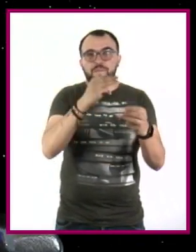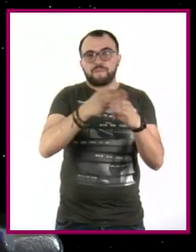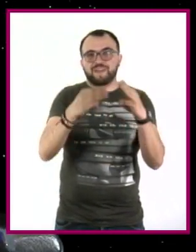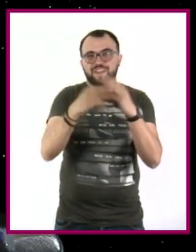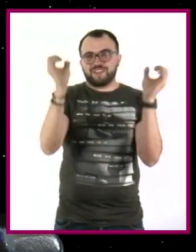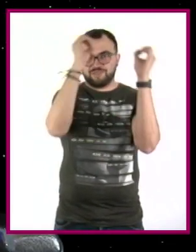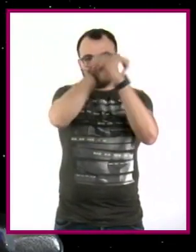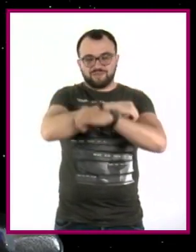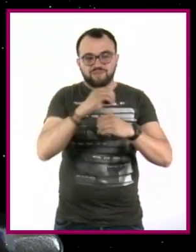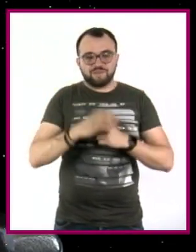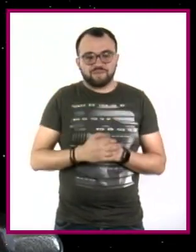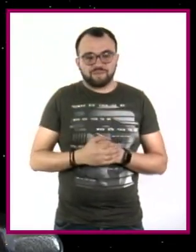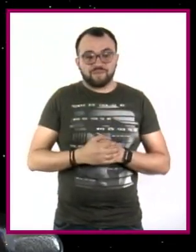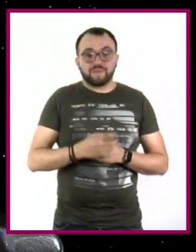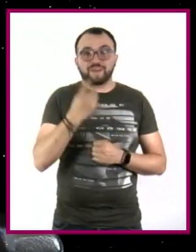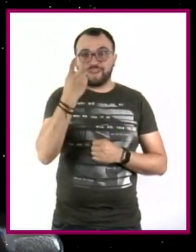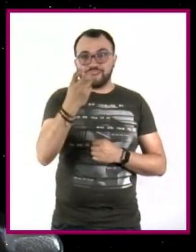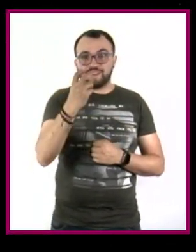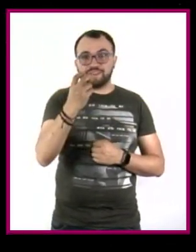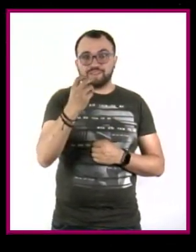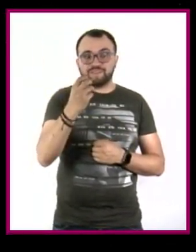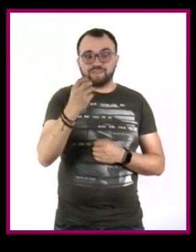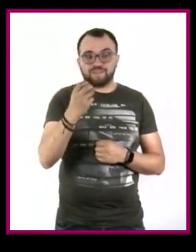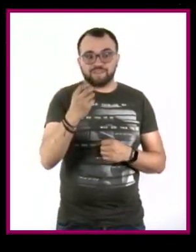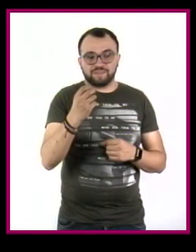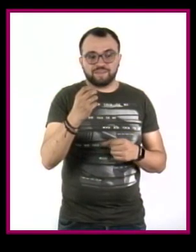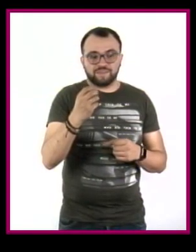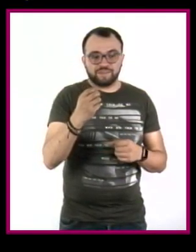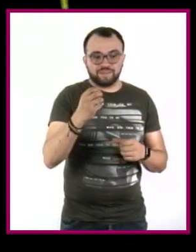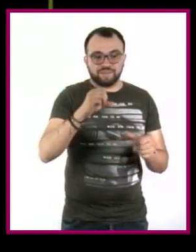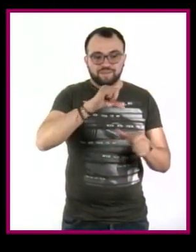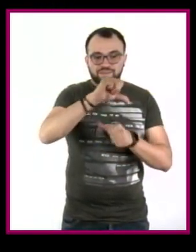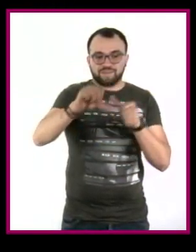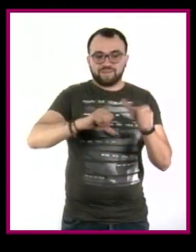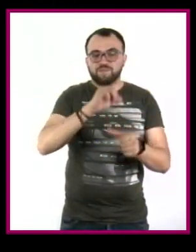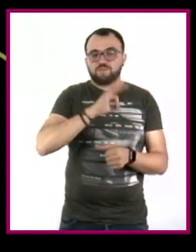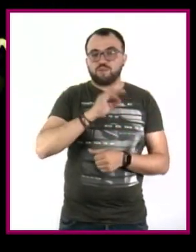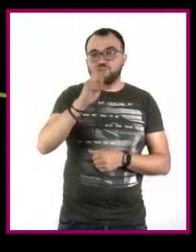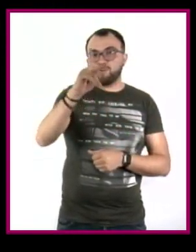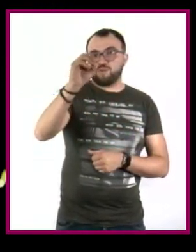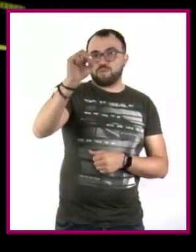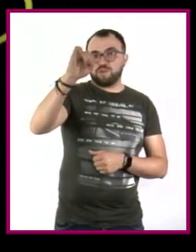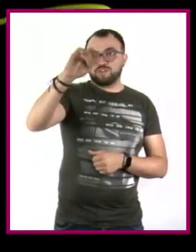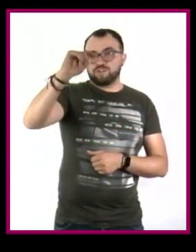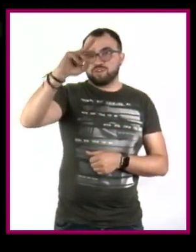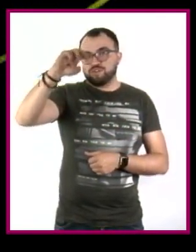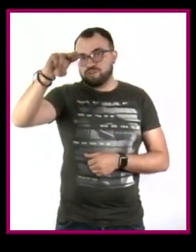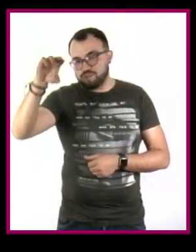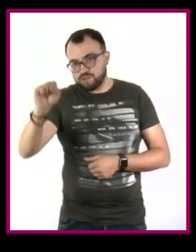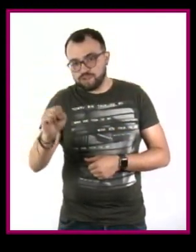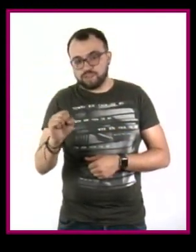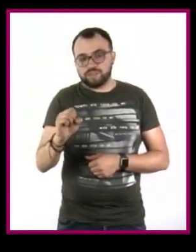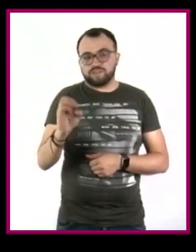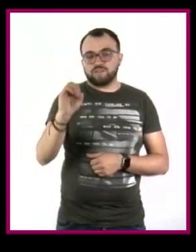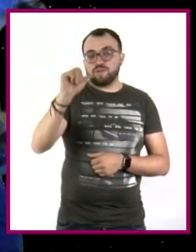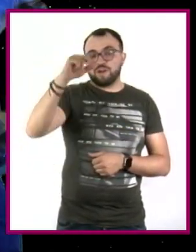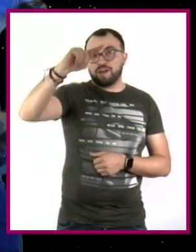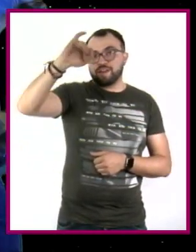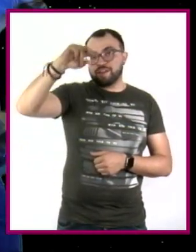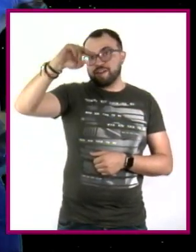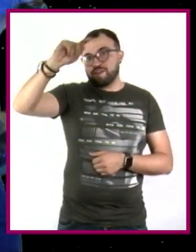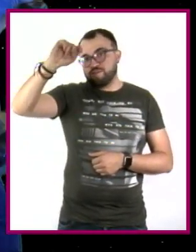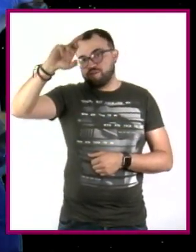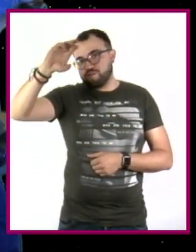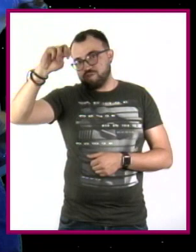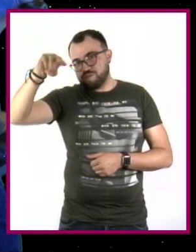es, partículas de antimateria que podrían ser positrones, antiprotones o antineutrones.